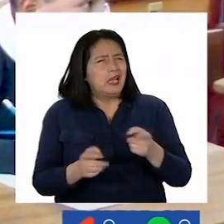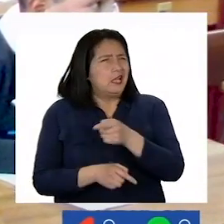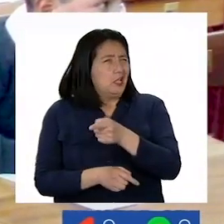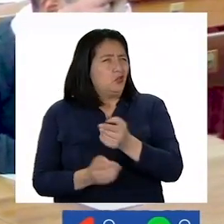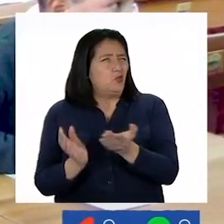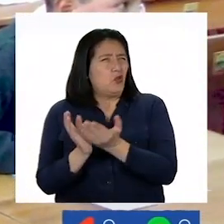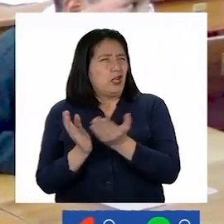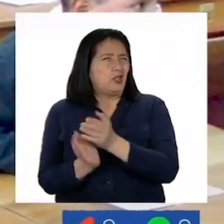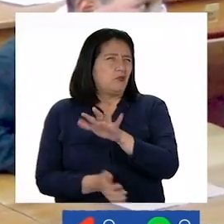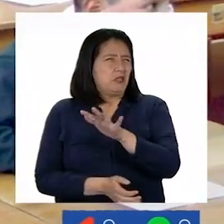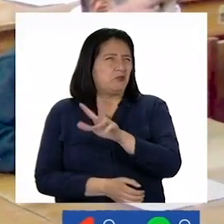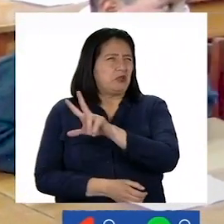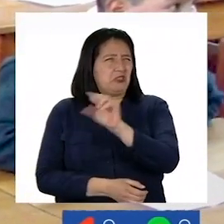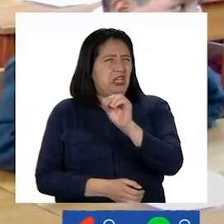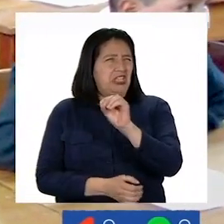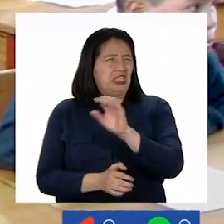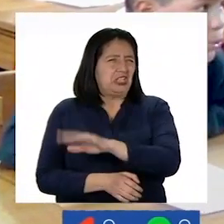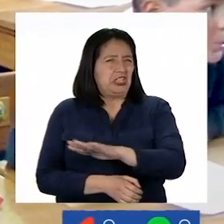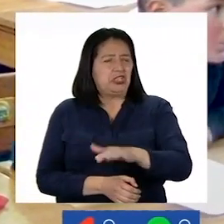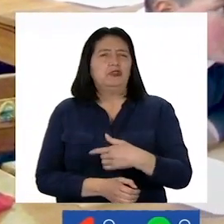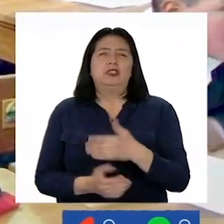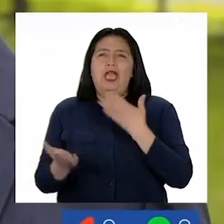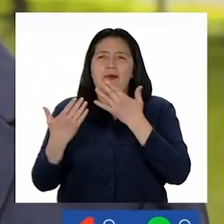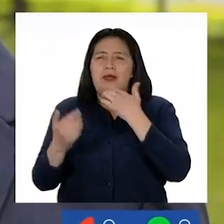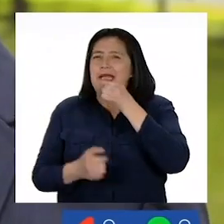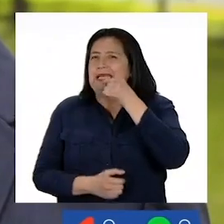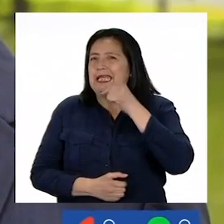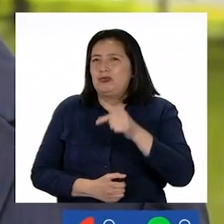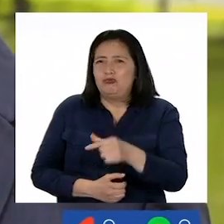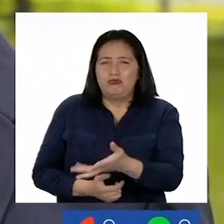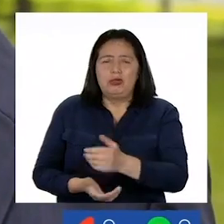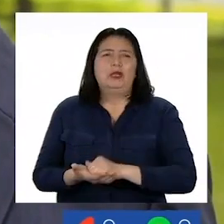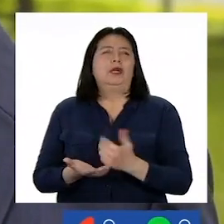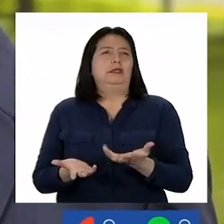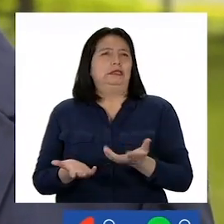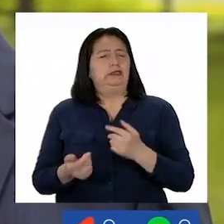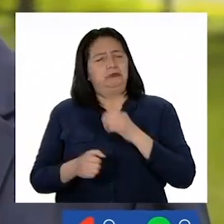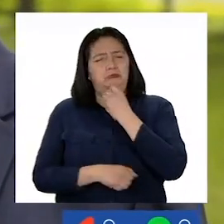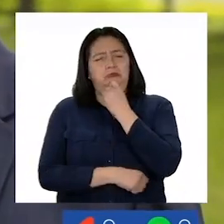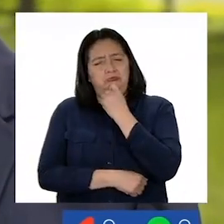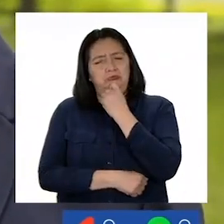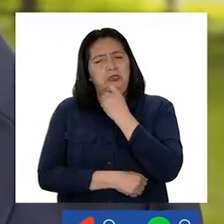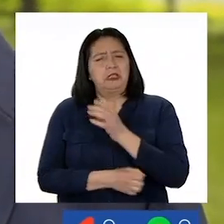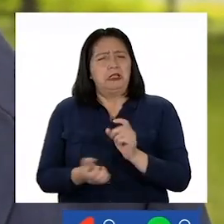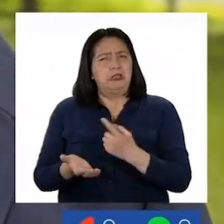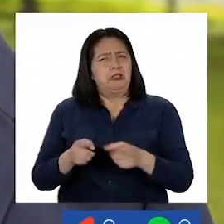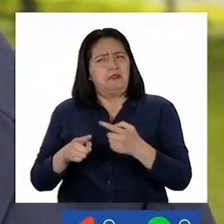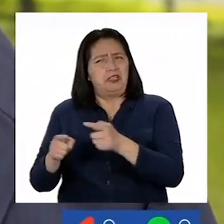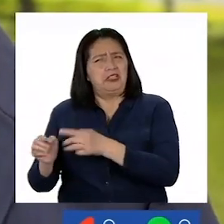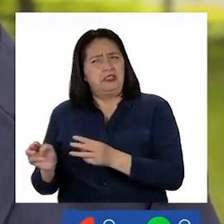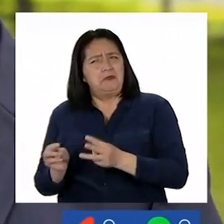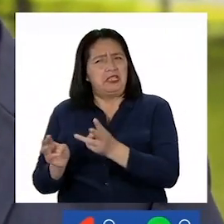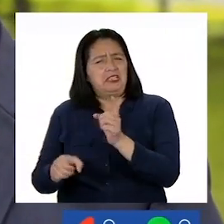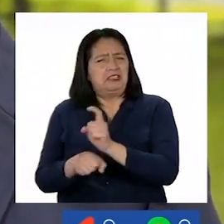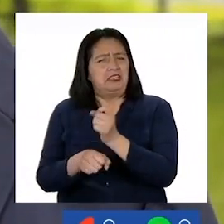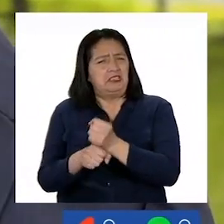colegio para aproximadamente 30 estudiantes quechohablantes y teníamos la oportunidad de efectivamente desarrollar diferentes